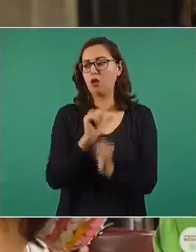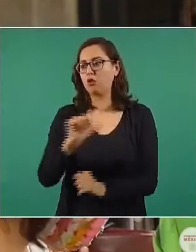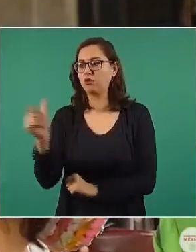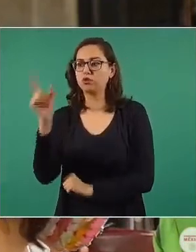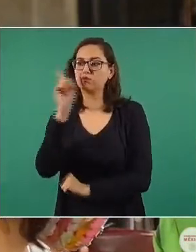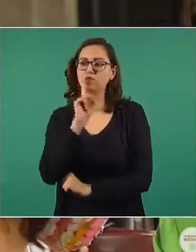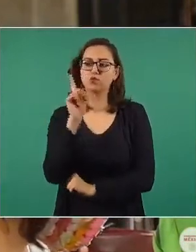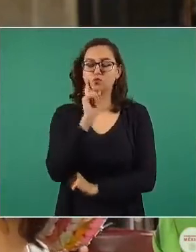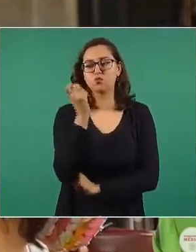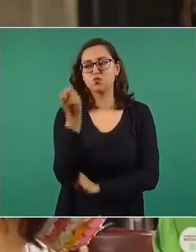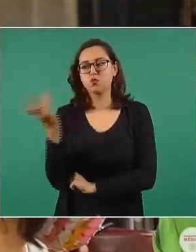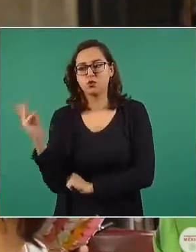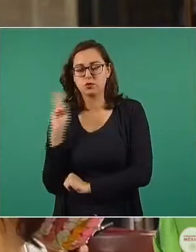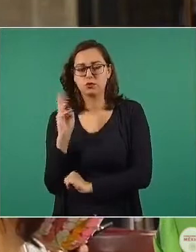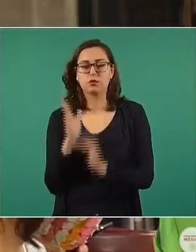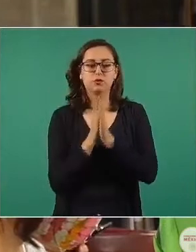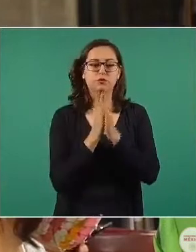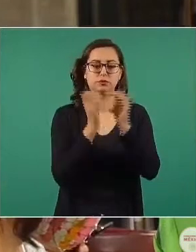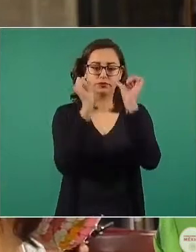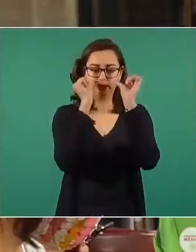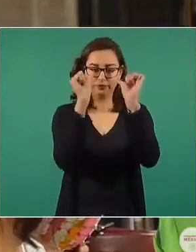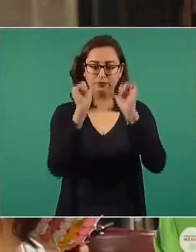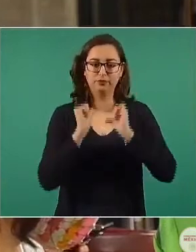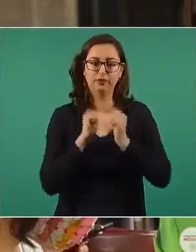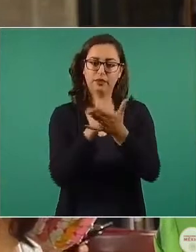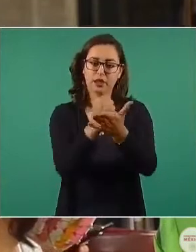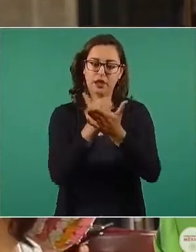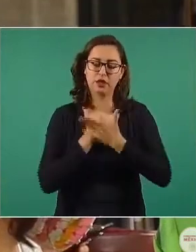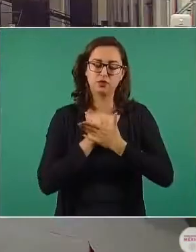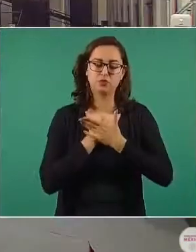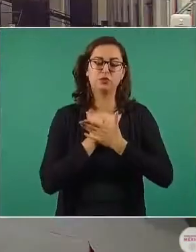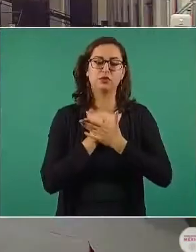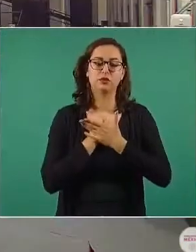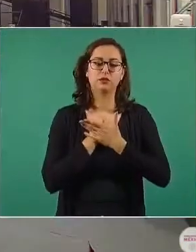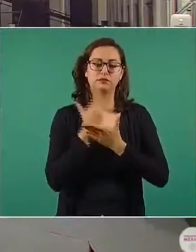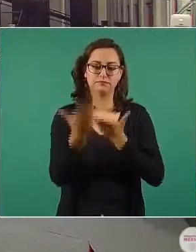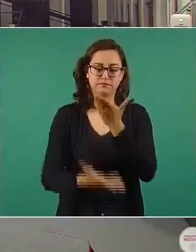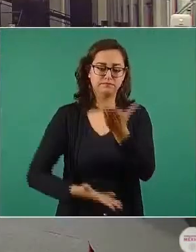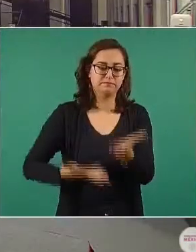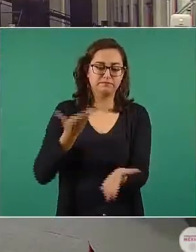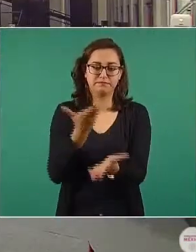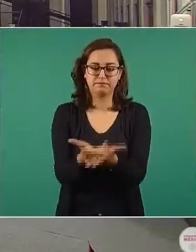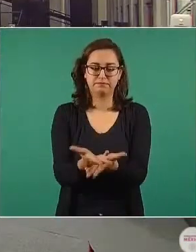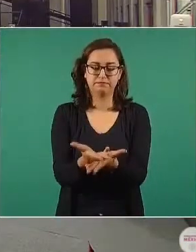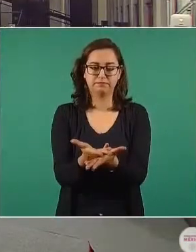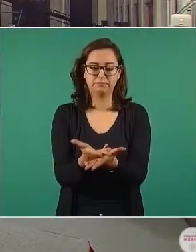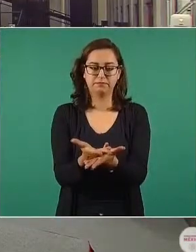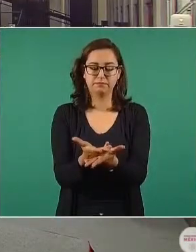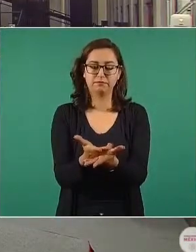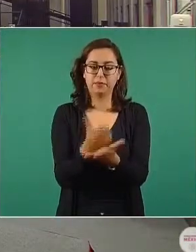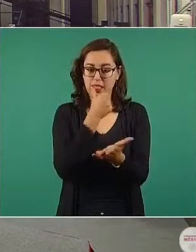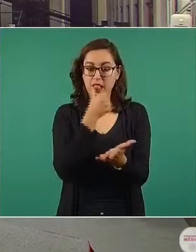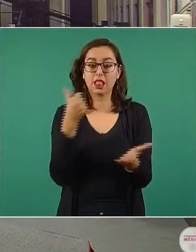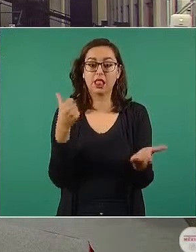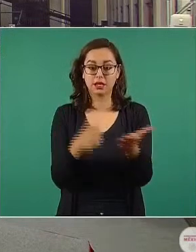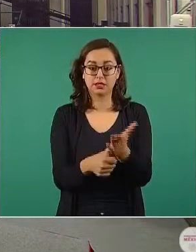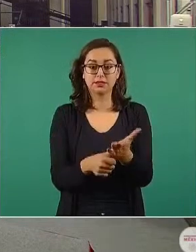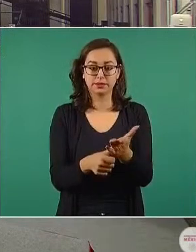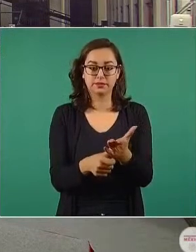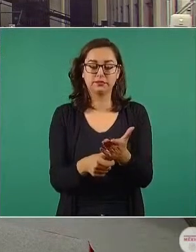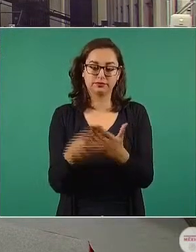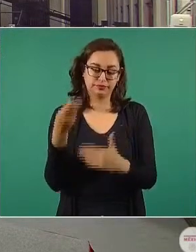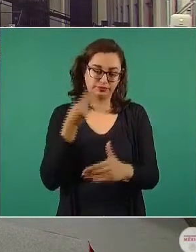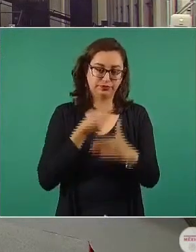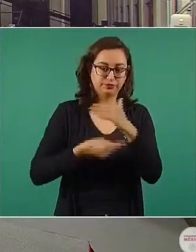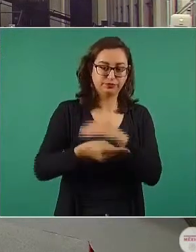Me pongo a sus manos para pedirle su ayuda y pongo a sus órdenes esta situación Es una carta que le voy a traer una